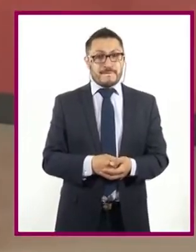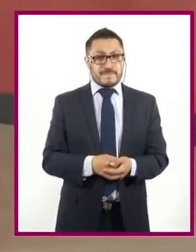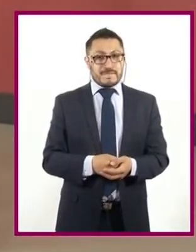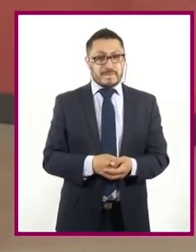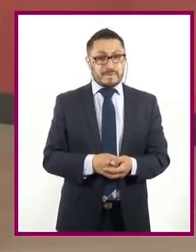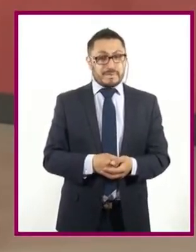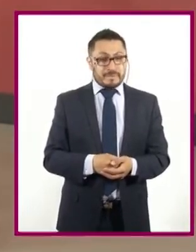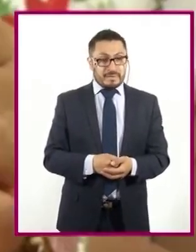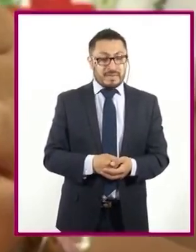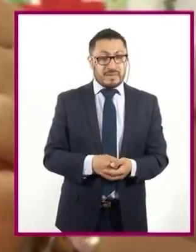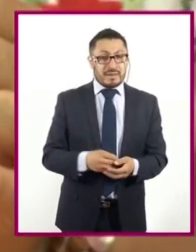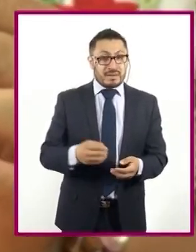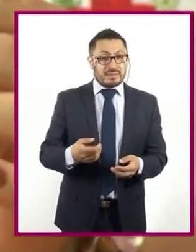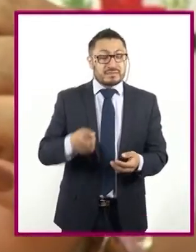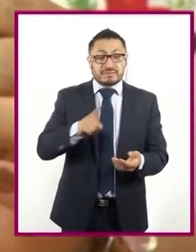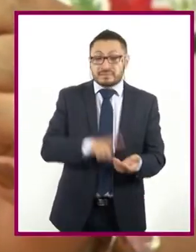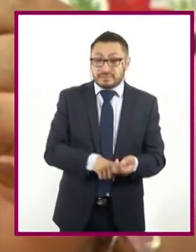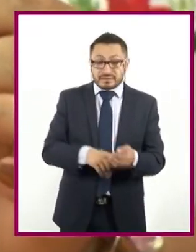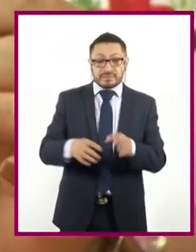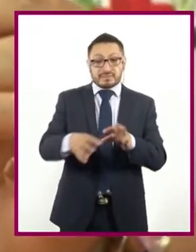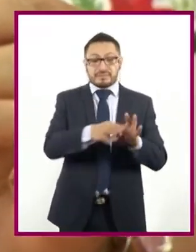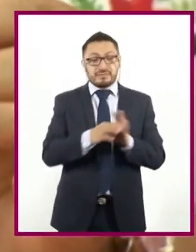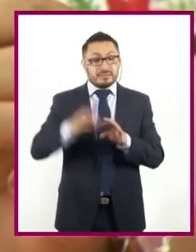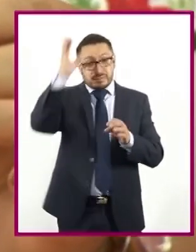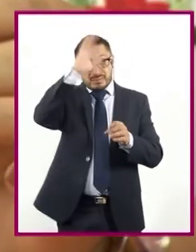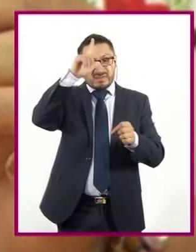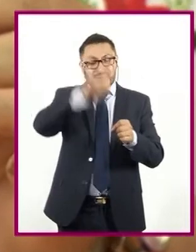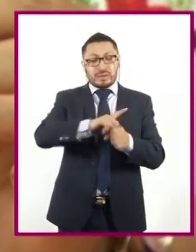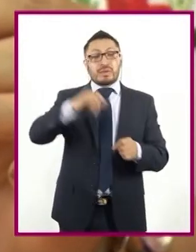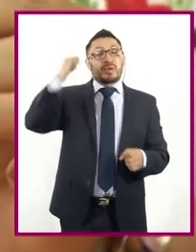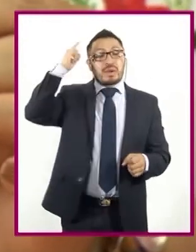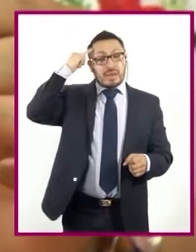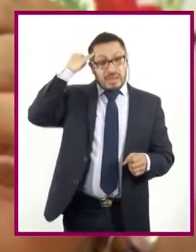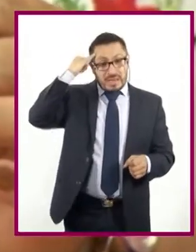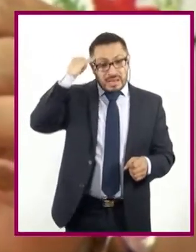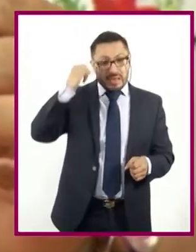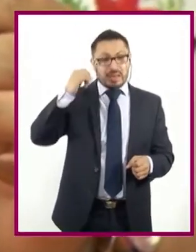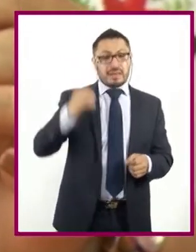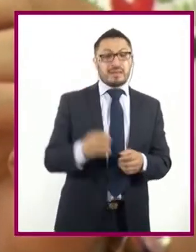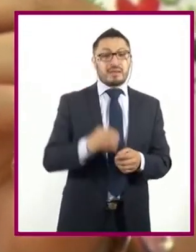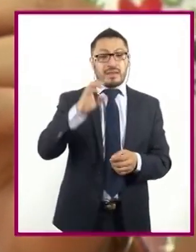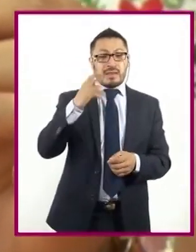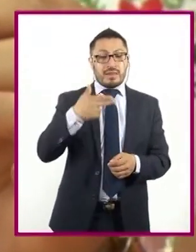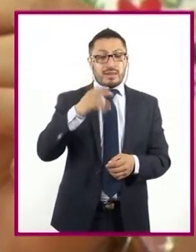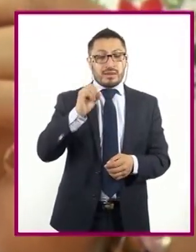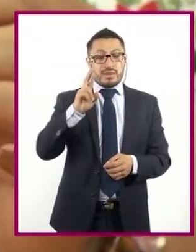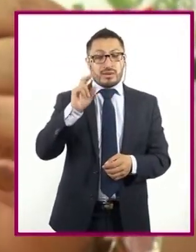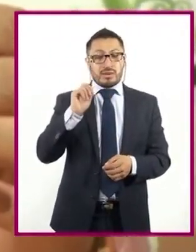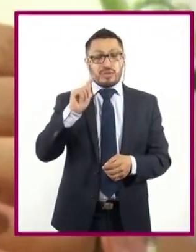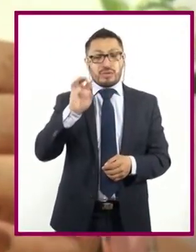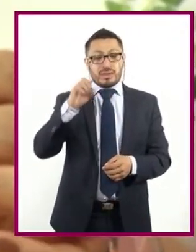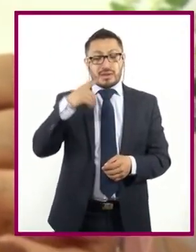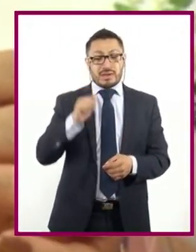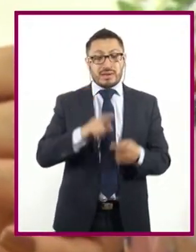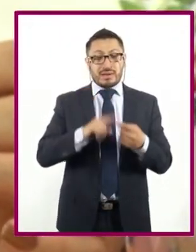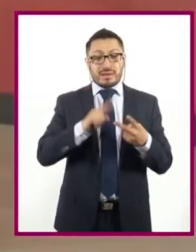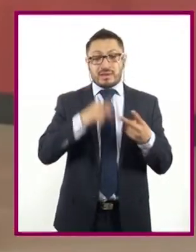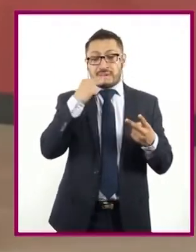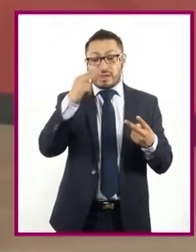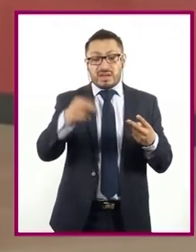es producto de la mezcla de la cultura indígena, chorotega y náhuatl, la española y